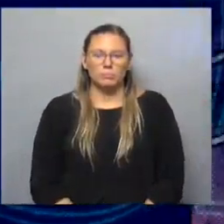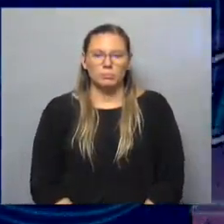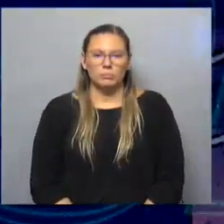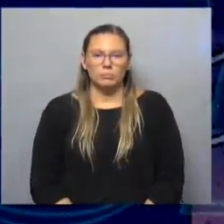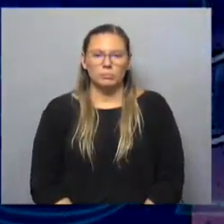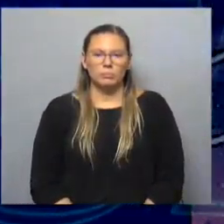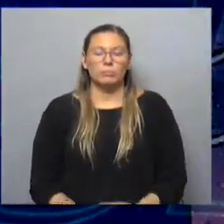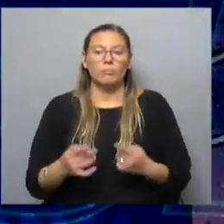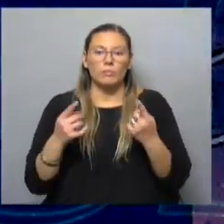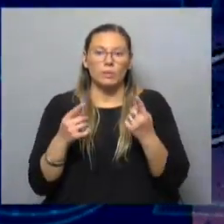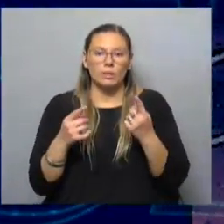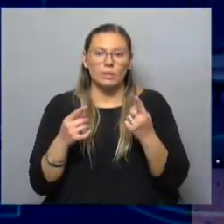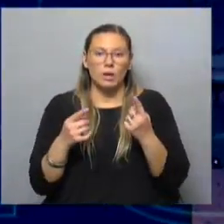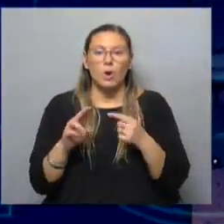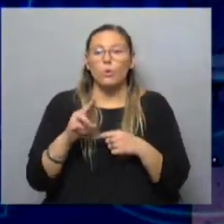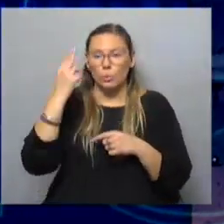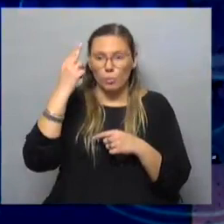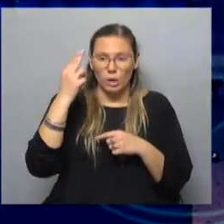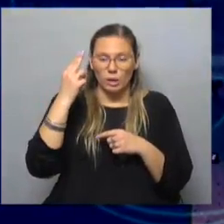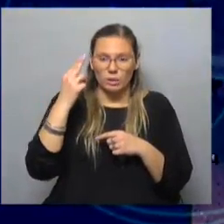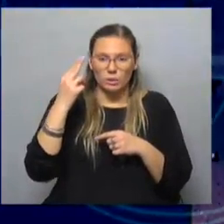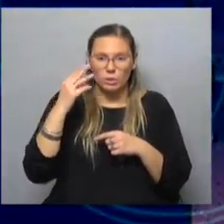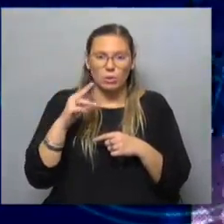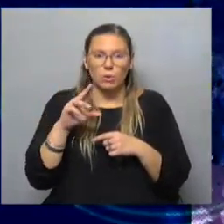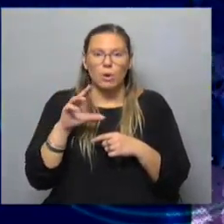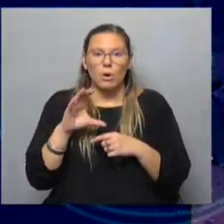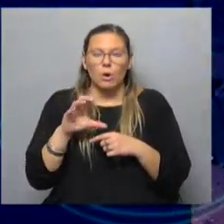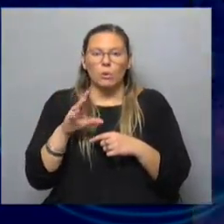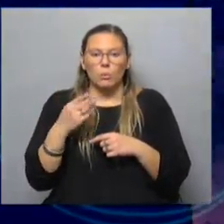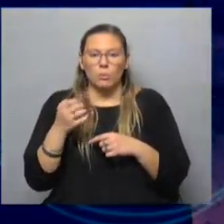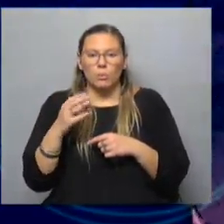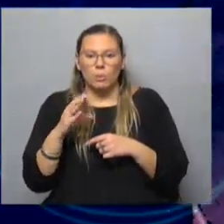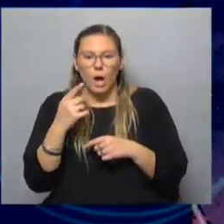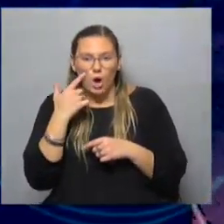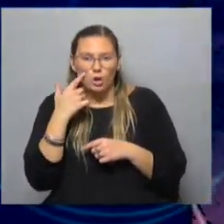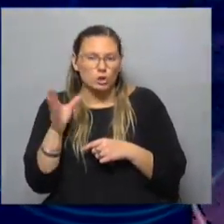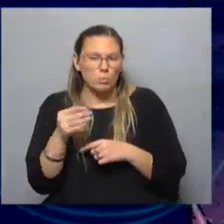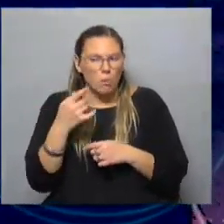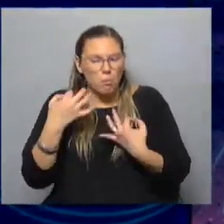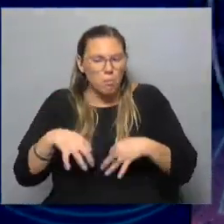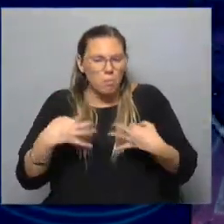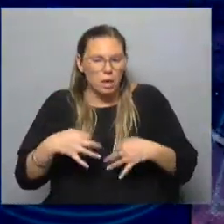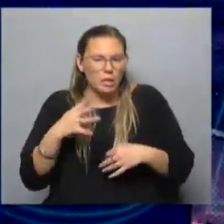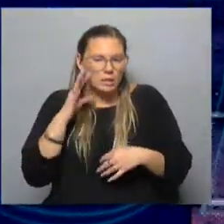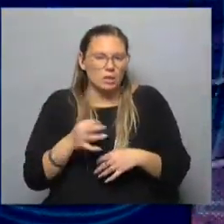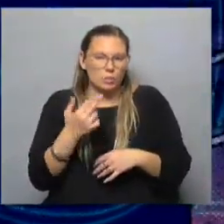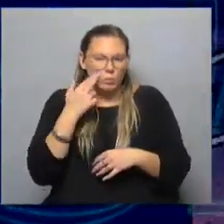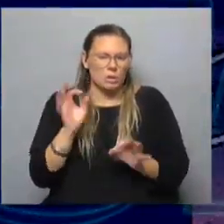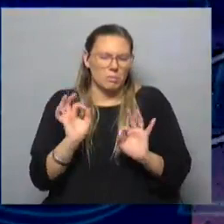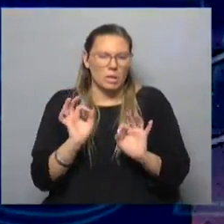Los que conocemos son los uruguayos de la CUBAP, la organización, conocemos a todos, muy bien capacitados, no va a haber ningún tema de